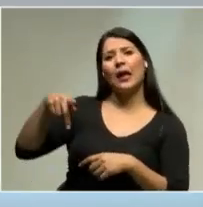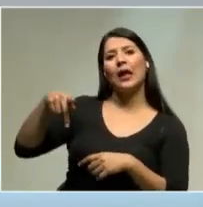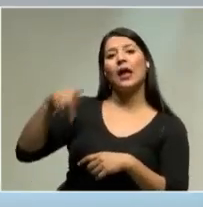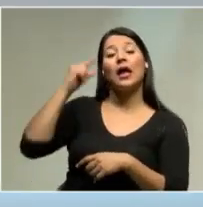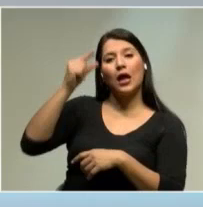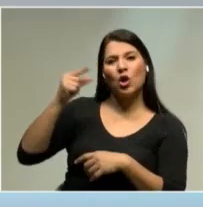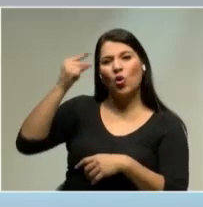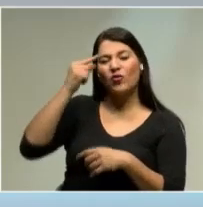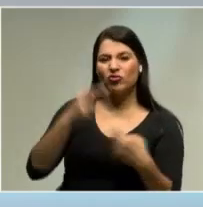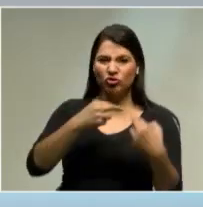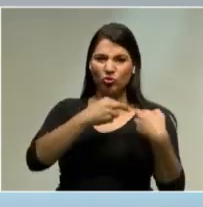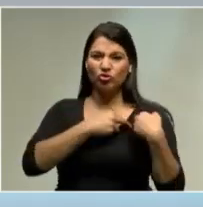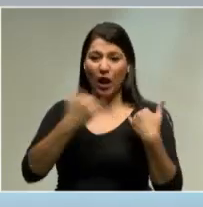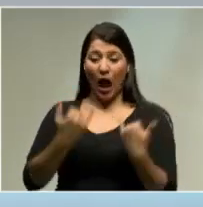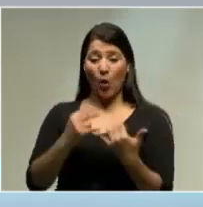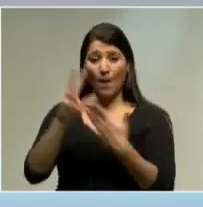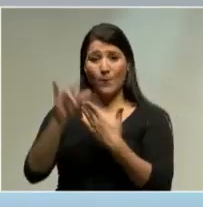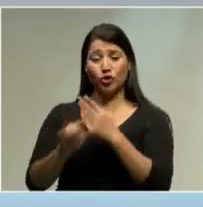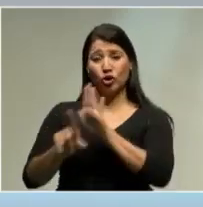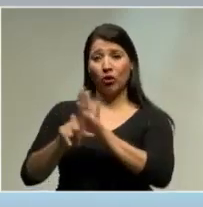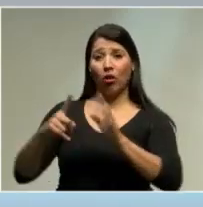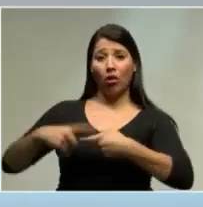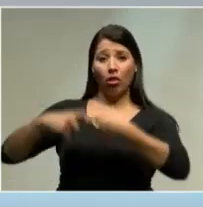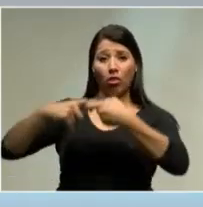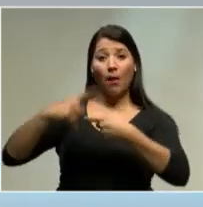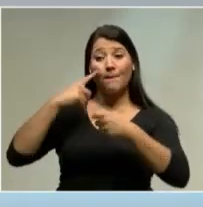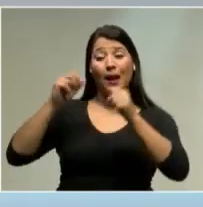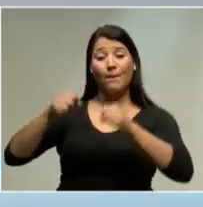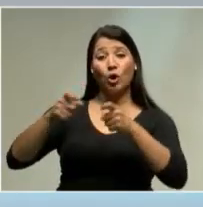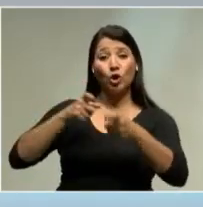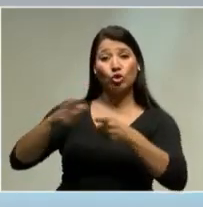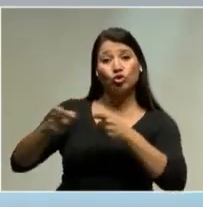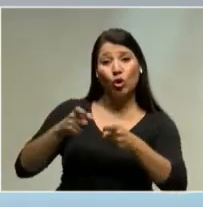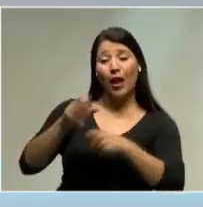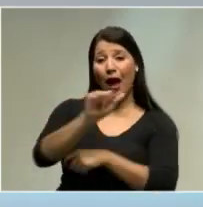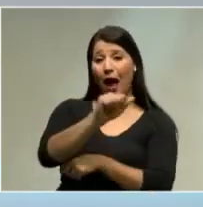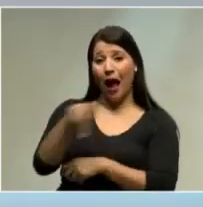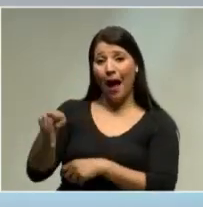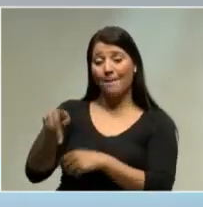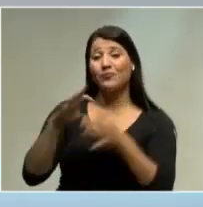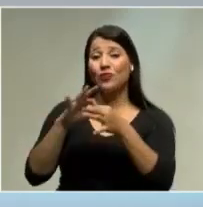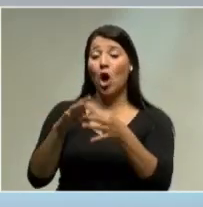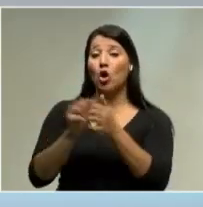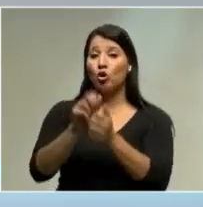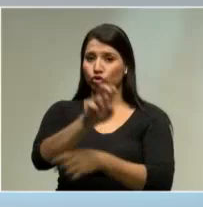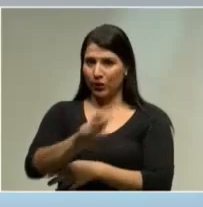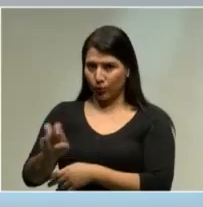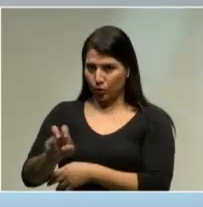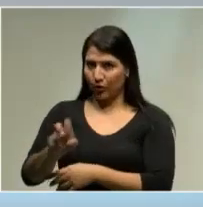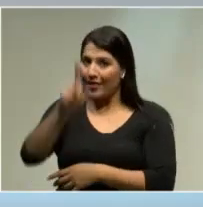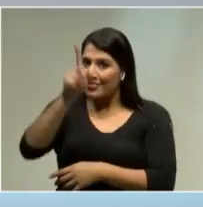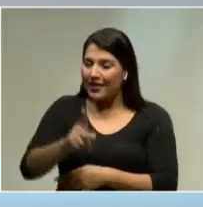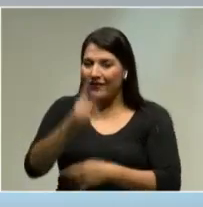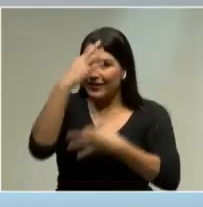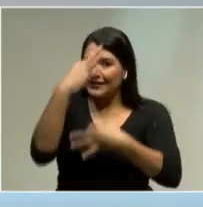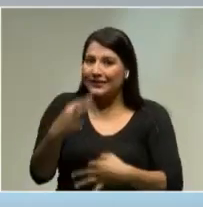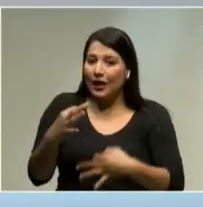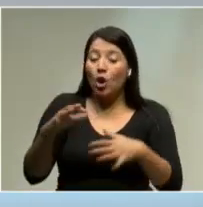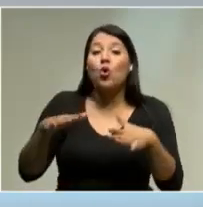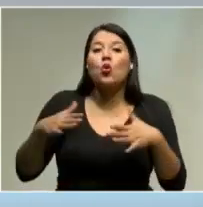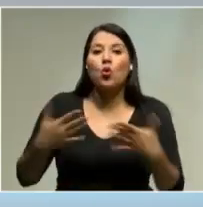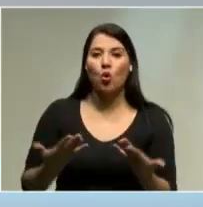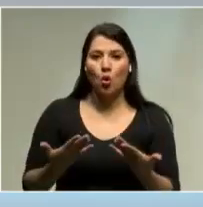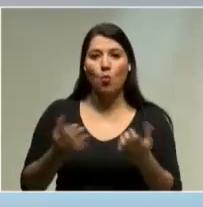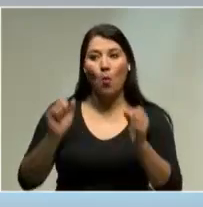el proyecto de ley para regular las plataformas tecnológicas de transporte. Un punto clave es definir cómo se le daría el carácter